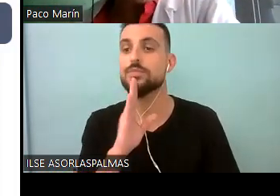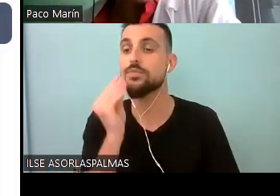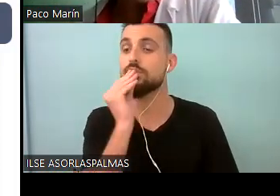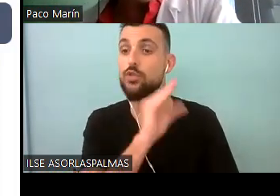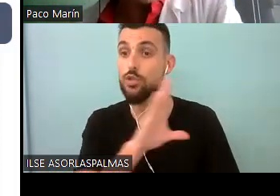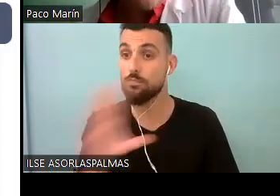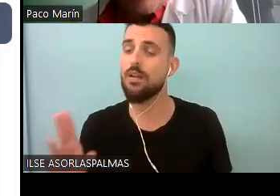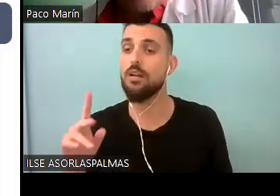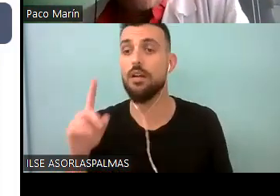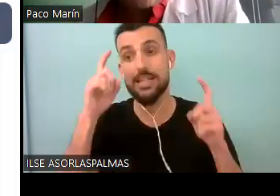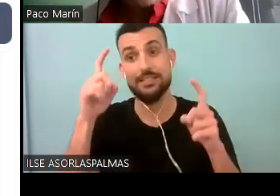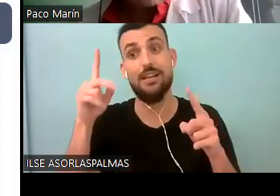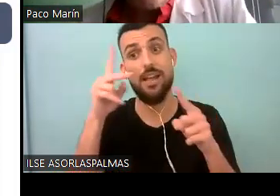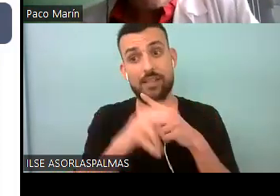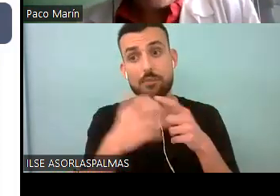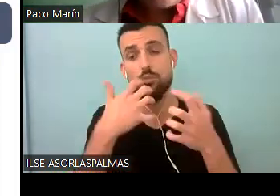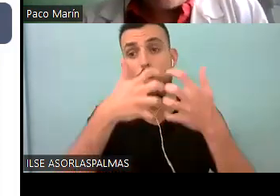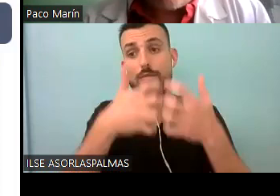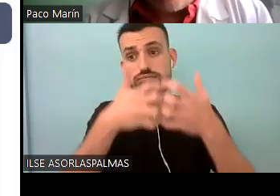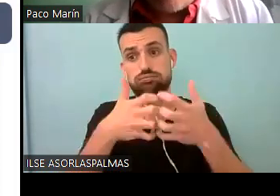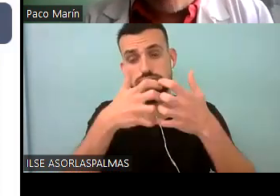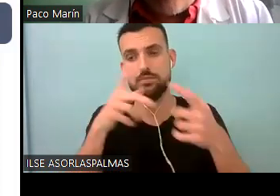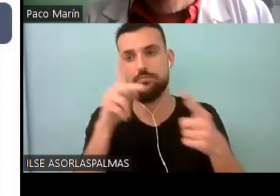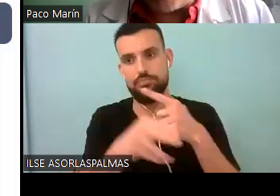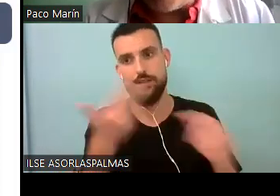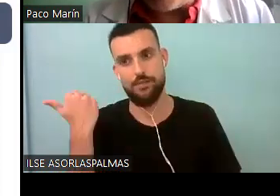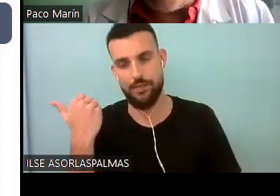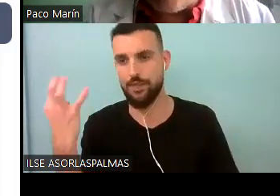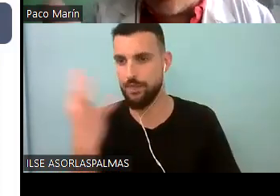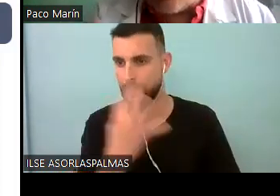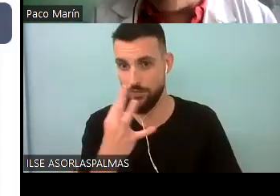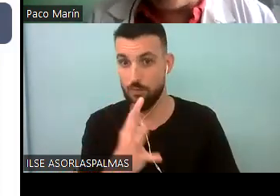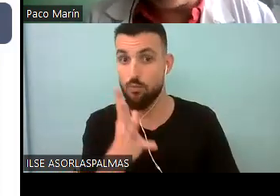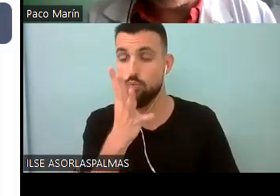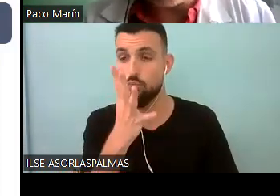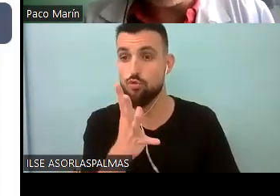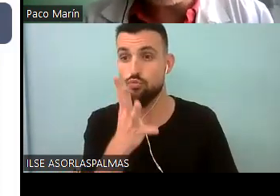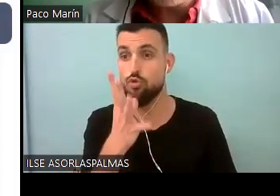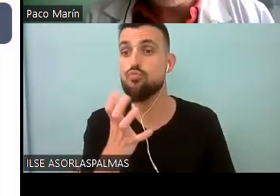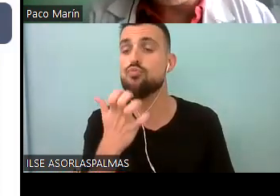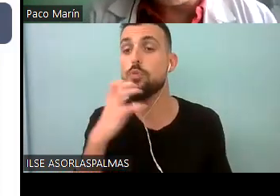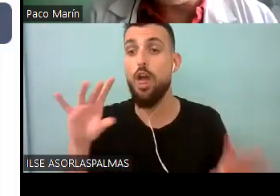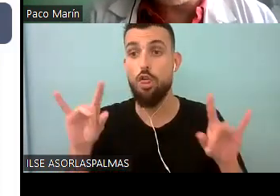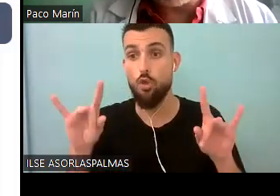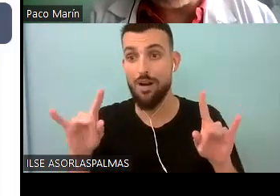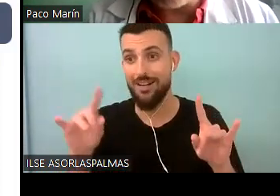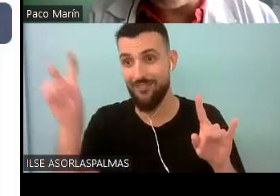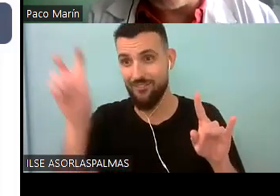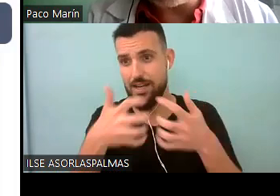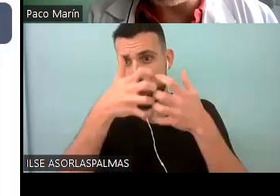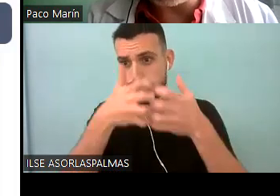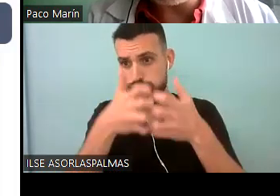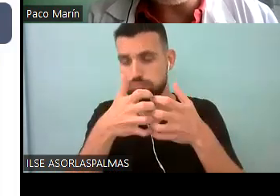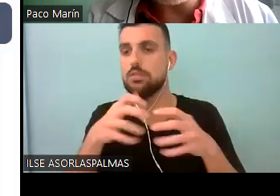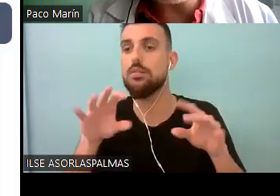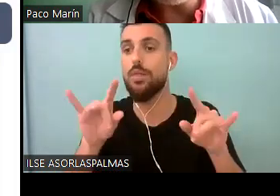hidratos de carbono refinados porque el consumo de estos hidratos de carbono, por ejemplo la sacarosa, lo que hace es